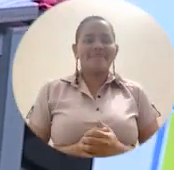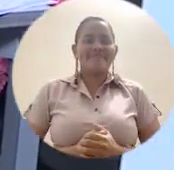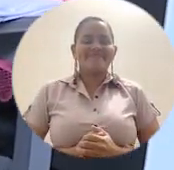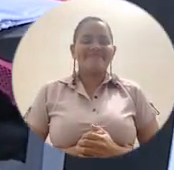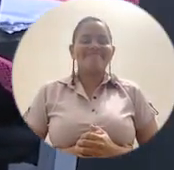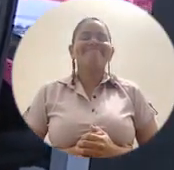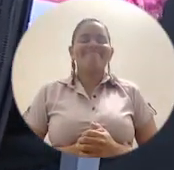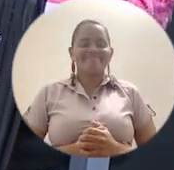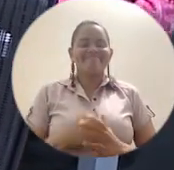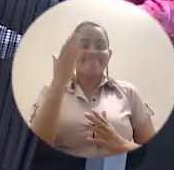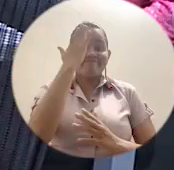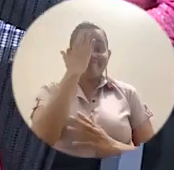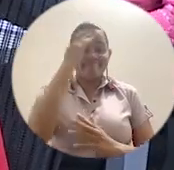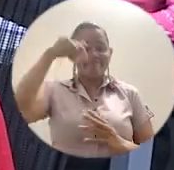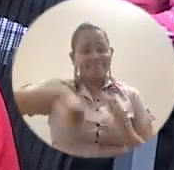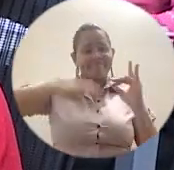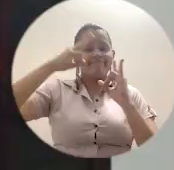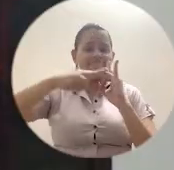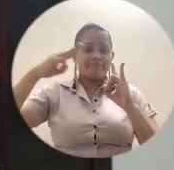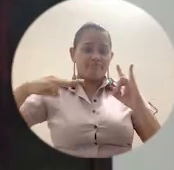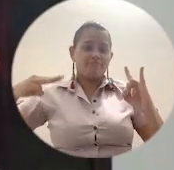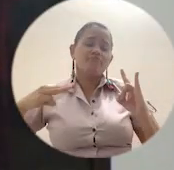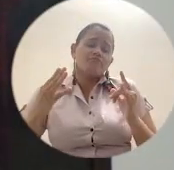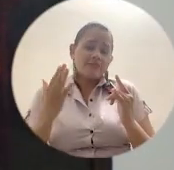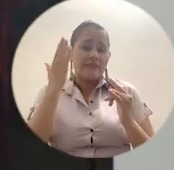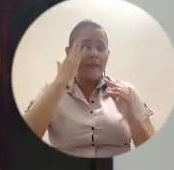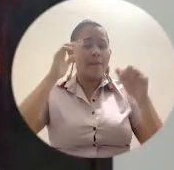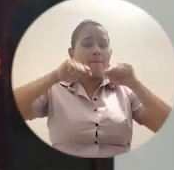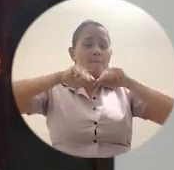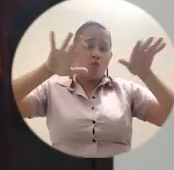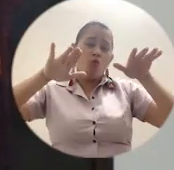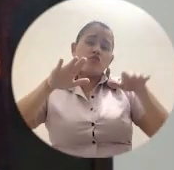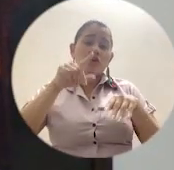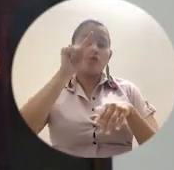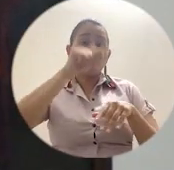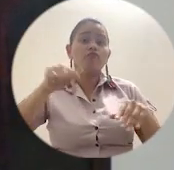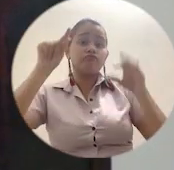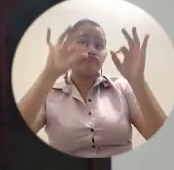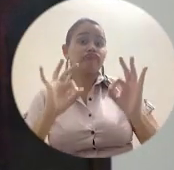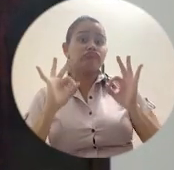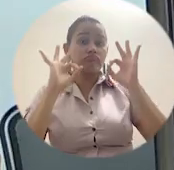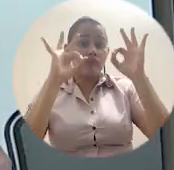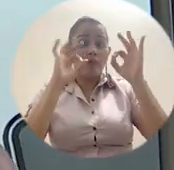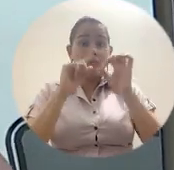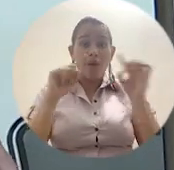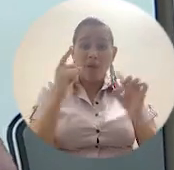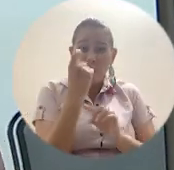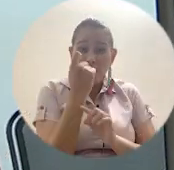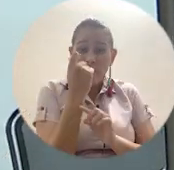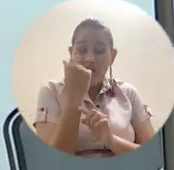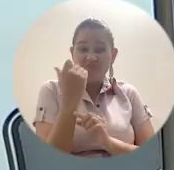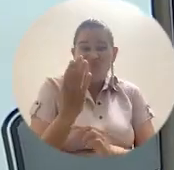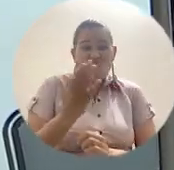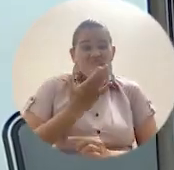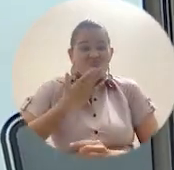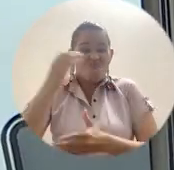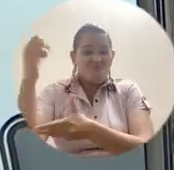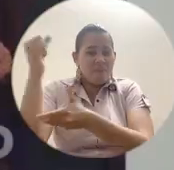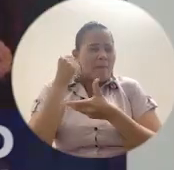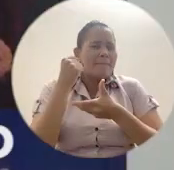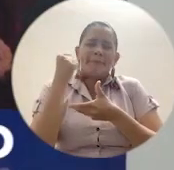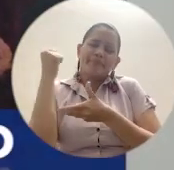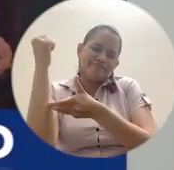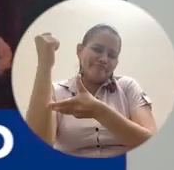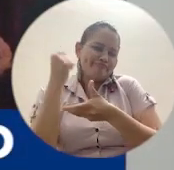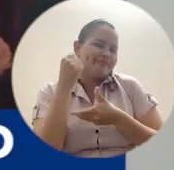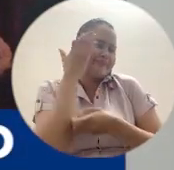la misma. A pesar de ser la institución acreditada, la universidad acreditada pública con menor transferencia por estudiante, lo que significa